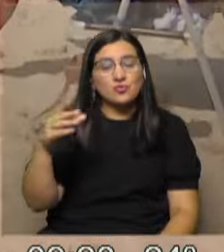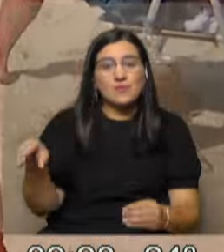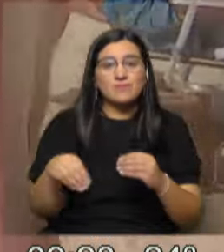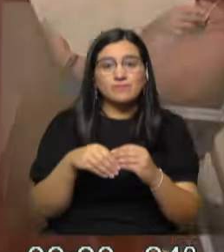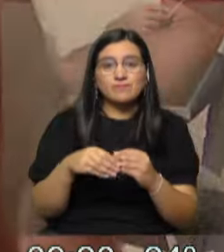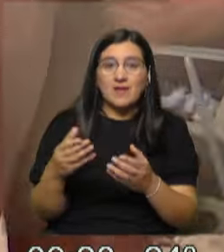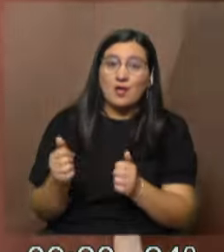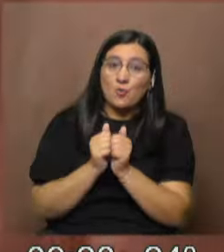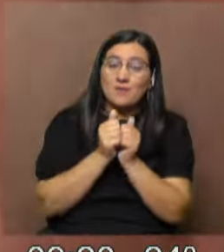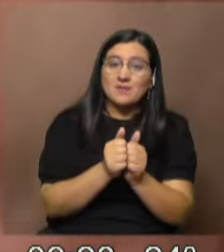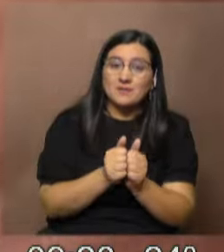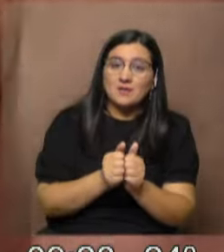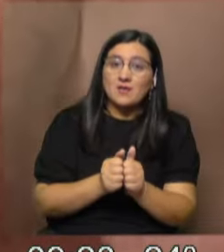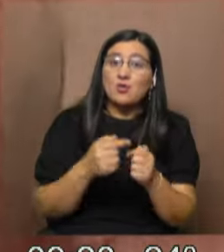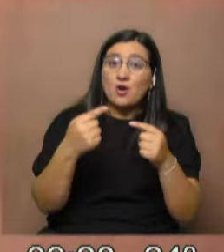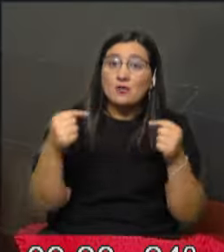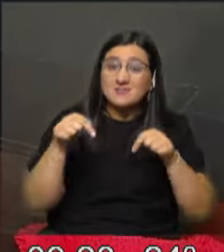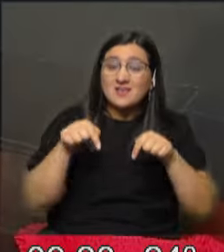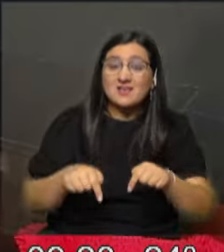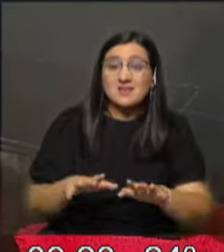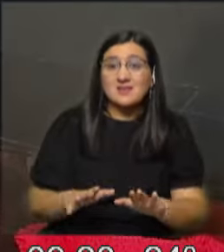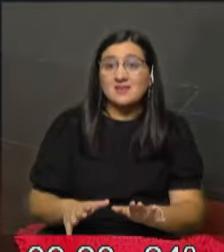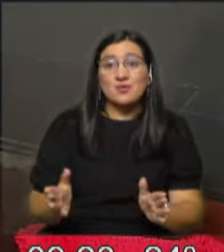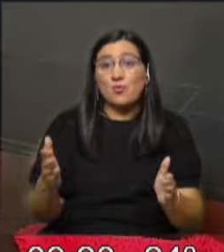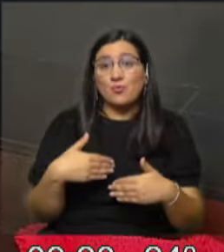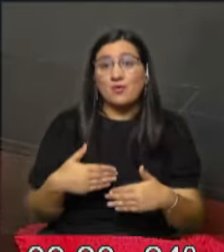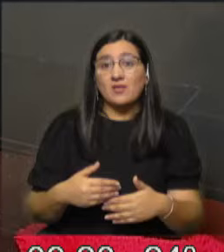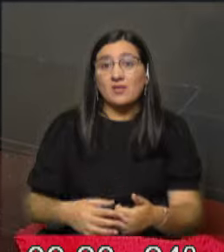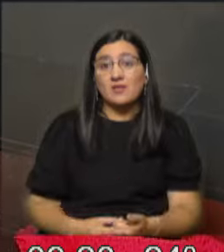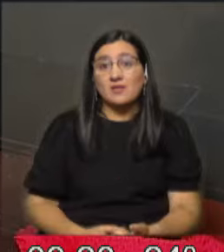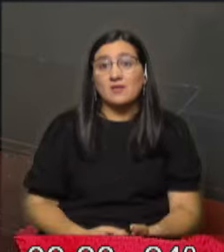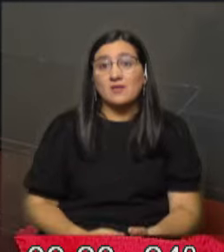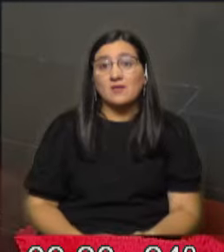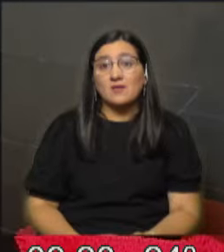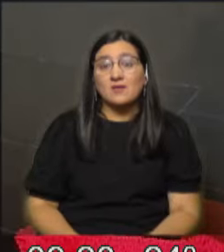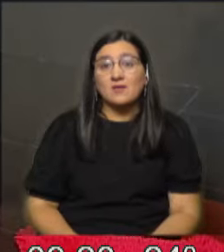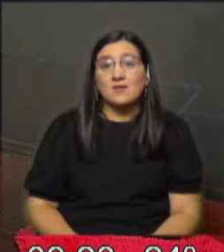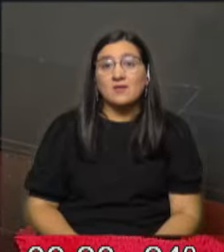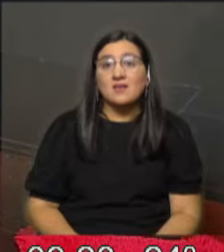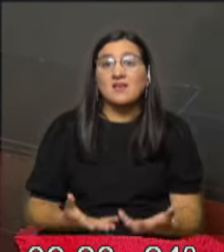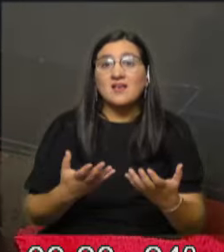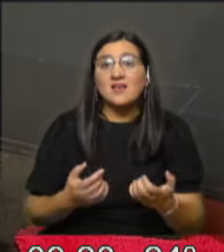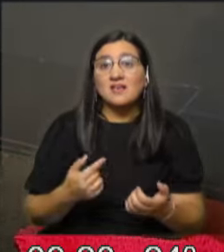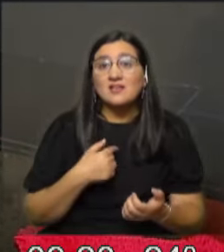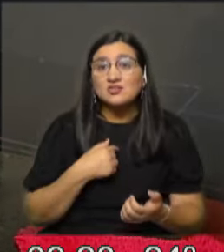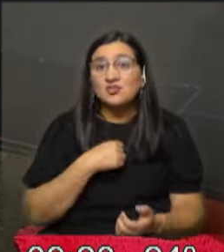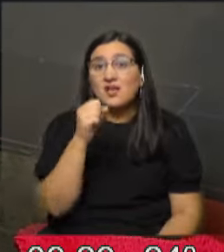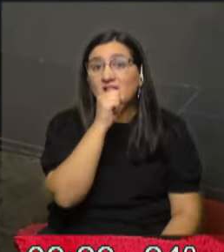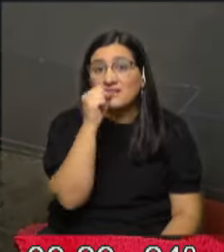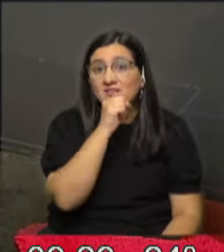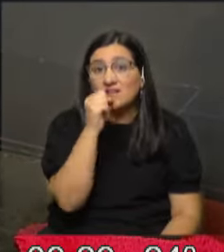venga conmigo. Tiene las cosas acá, tiene las pertenencias acá. Claro, bueno, vecino, si no, cuídense. ¿Qué querés que te haga yo? ¿Yo qué querés